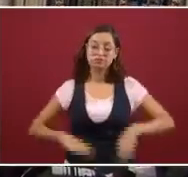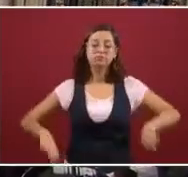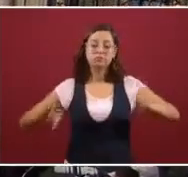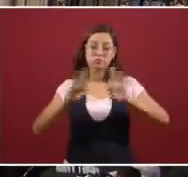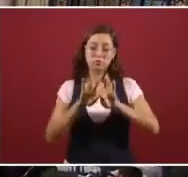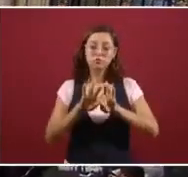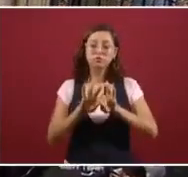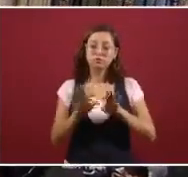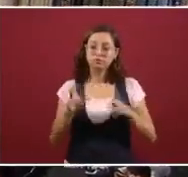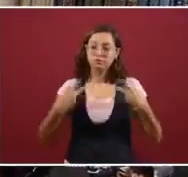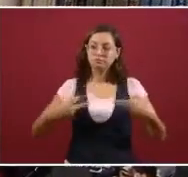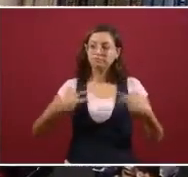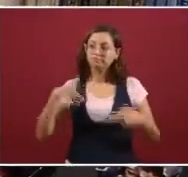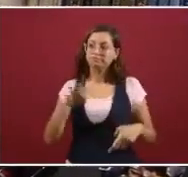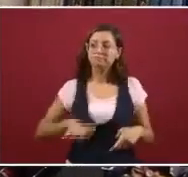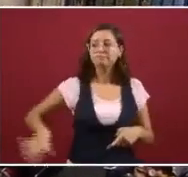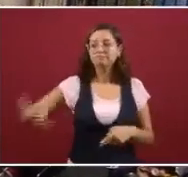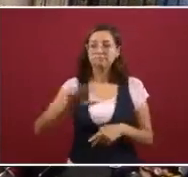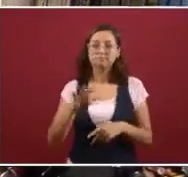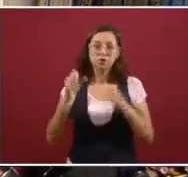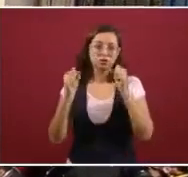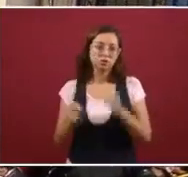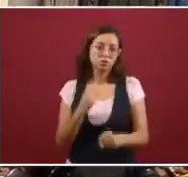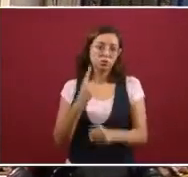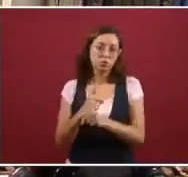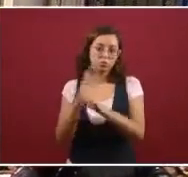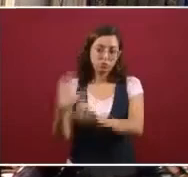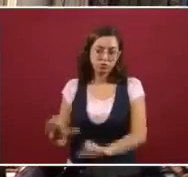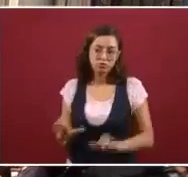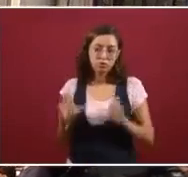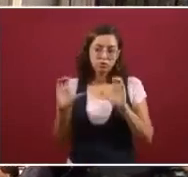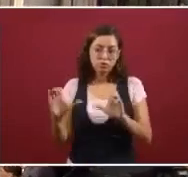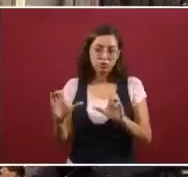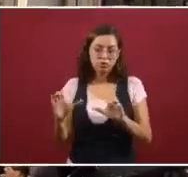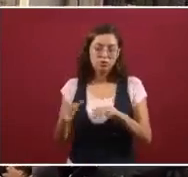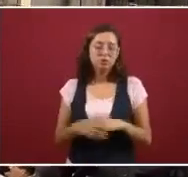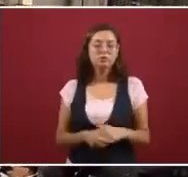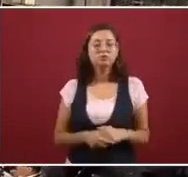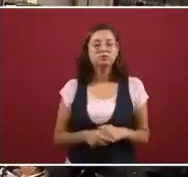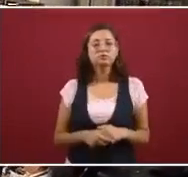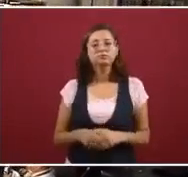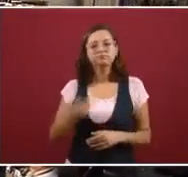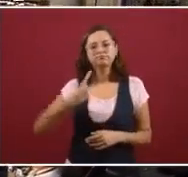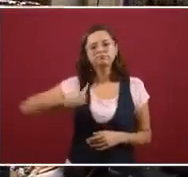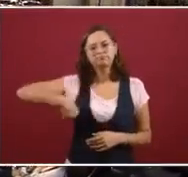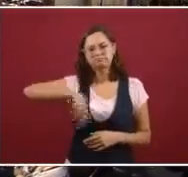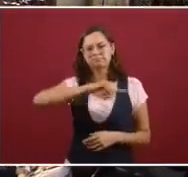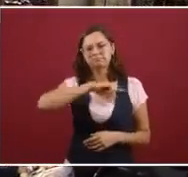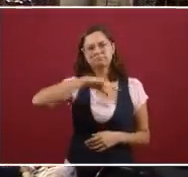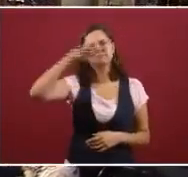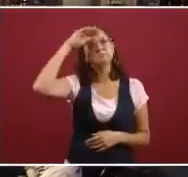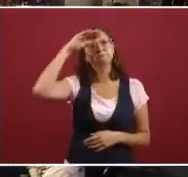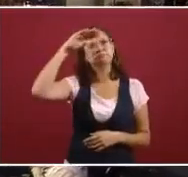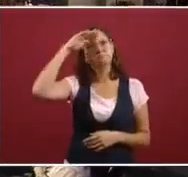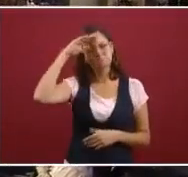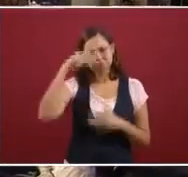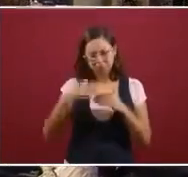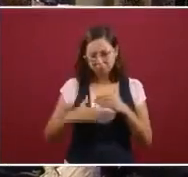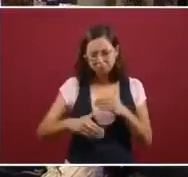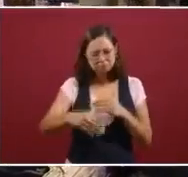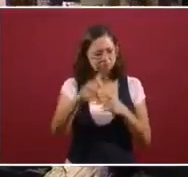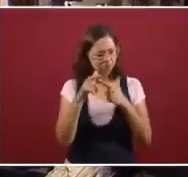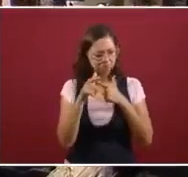de los ciudadanos. Entonces, vamos a procurar seguir con lo mismo. En el caso del Poder